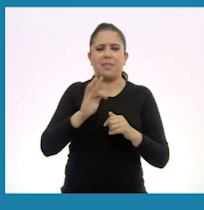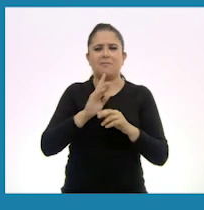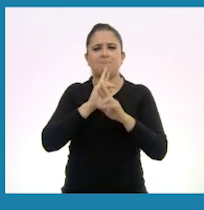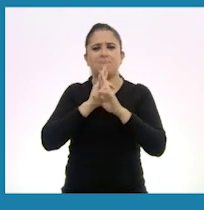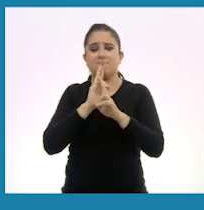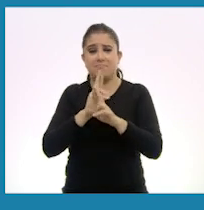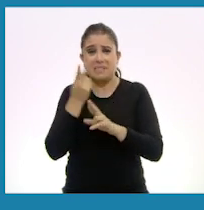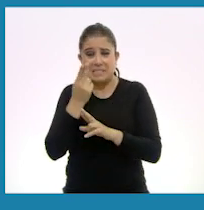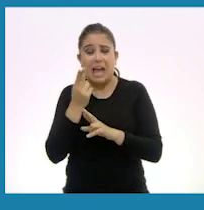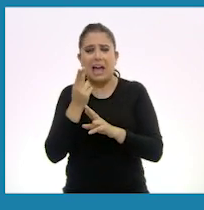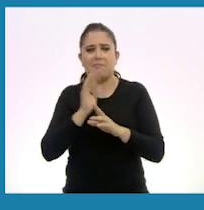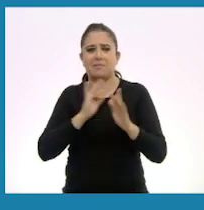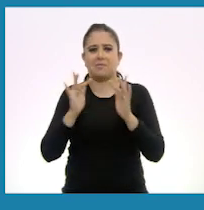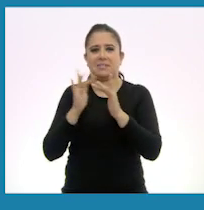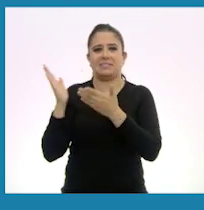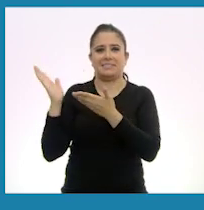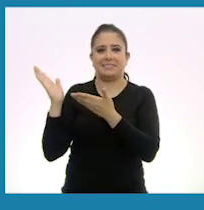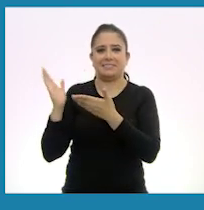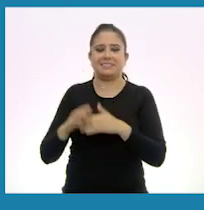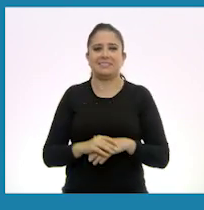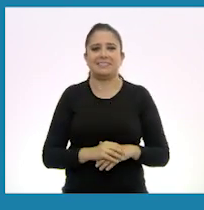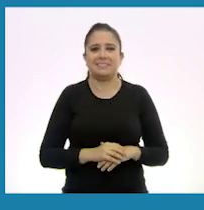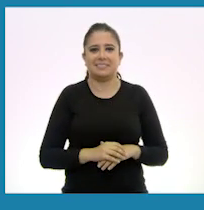dudas, contáctanos.